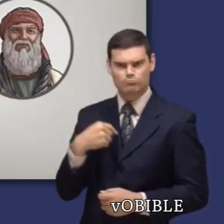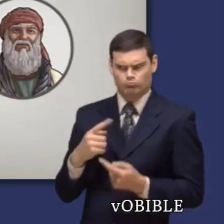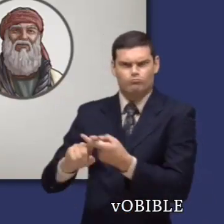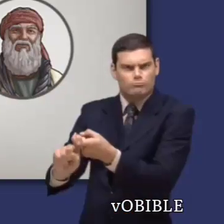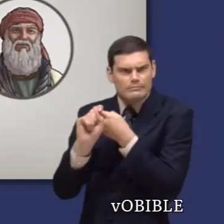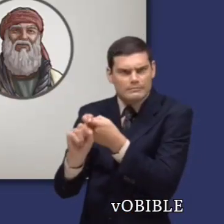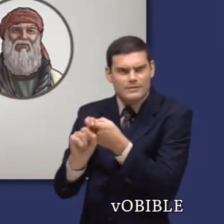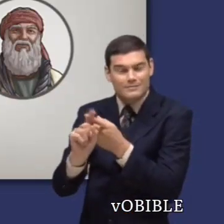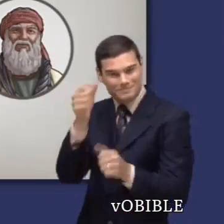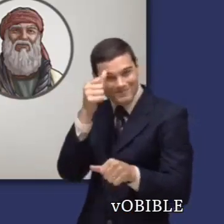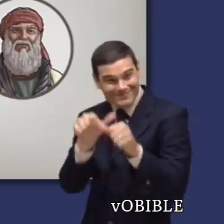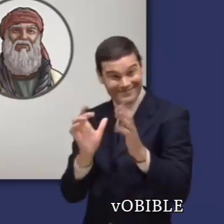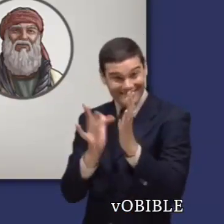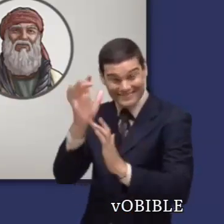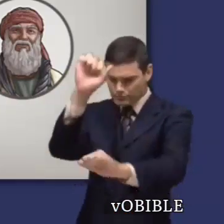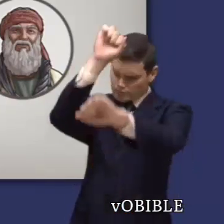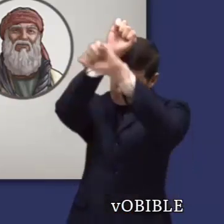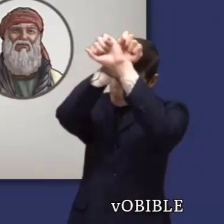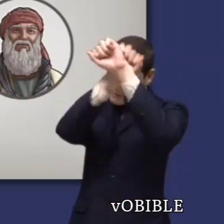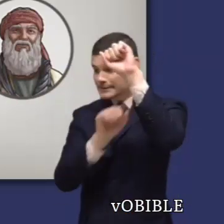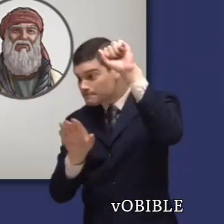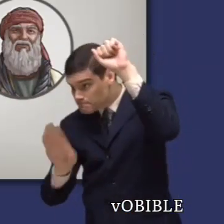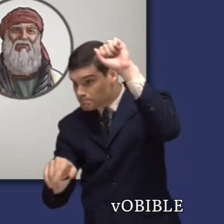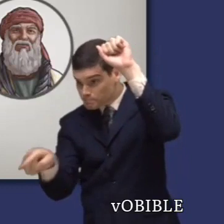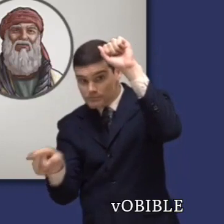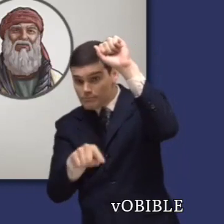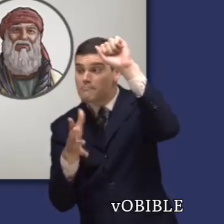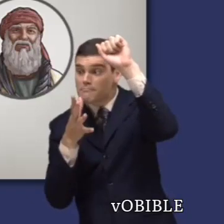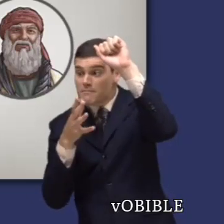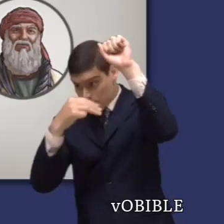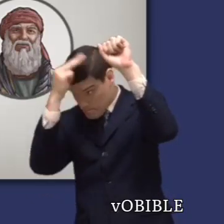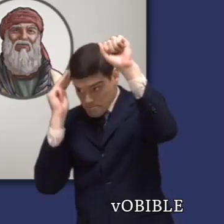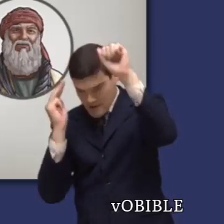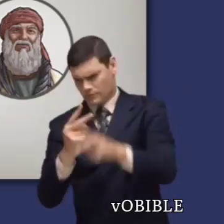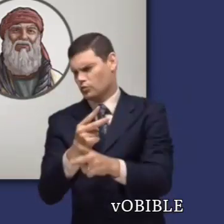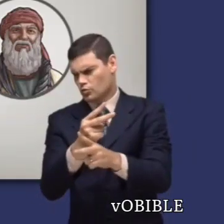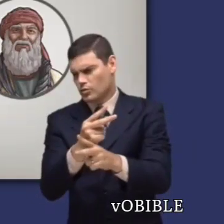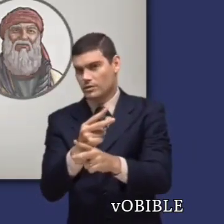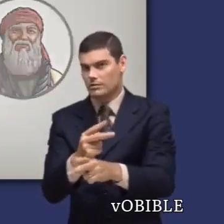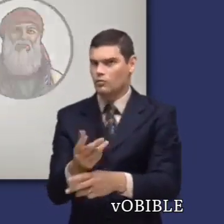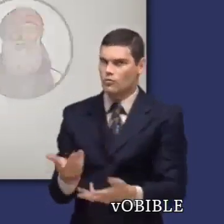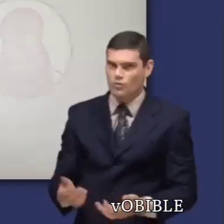sus mejores amigos. Y Jesús le encomendó el cuidado de su madre, María.